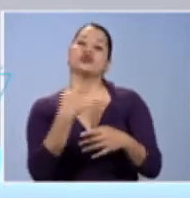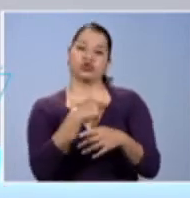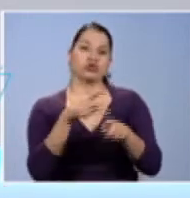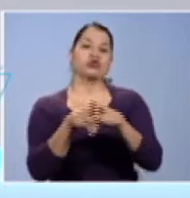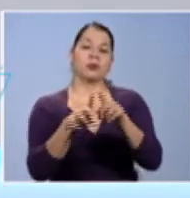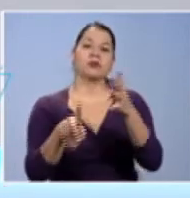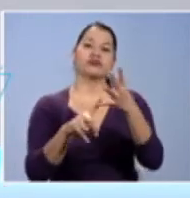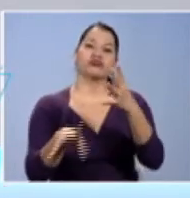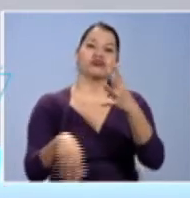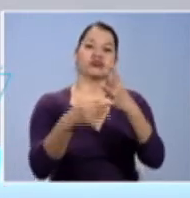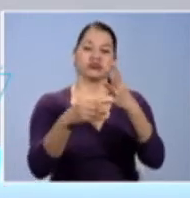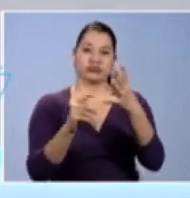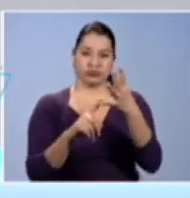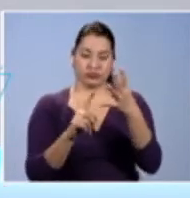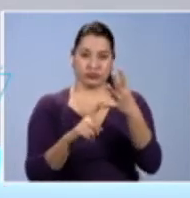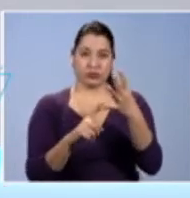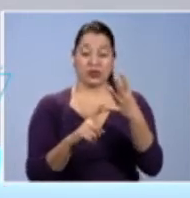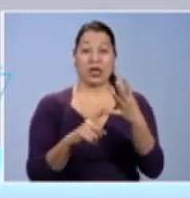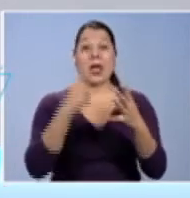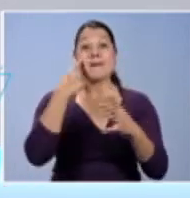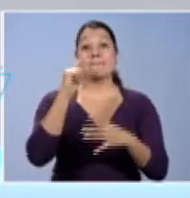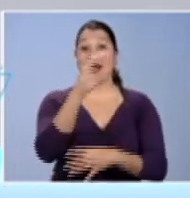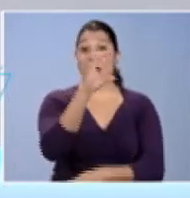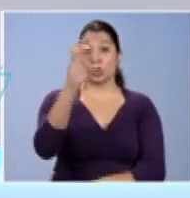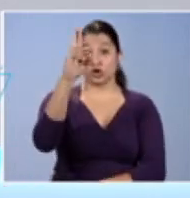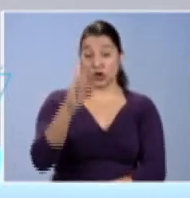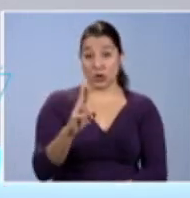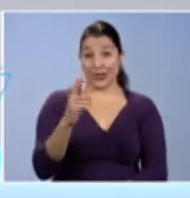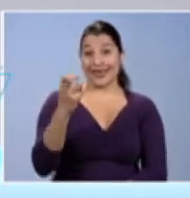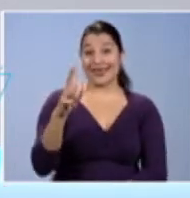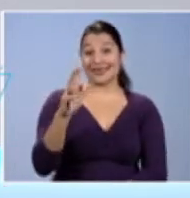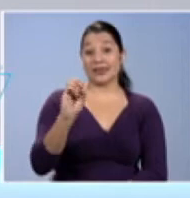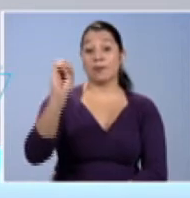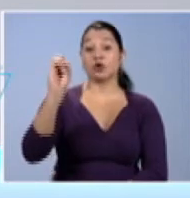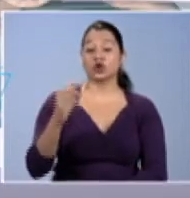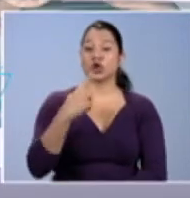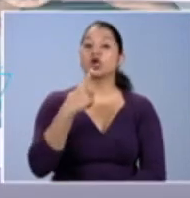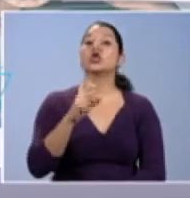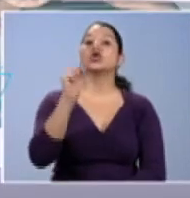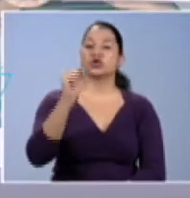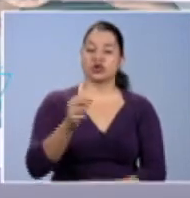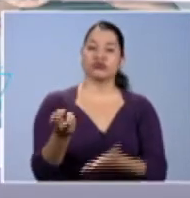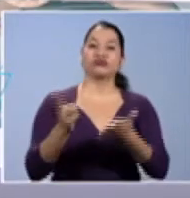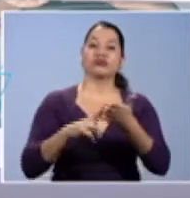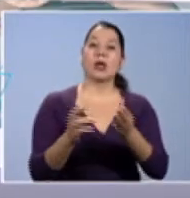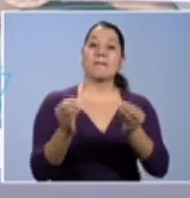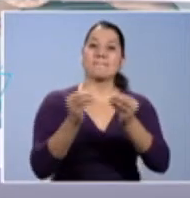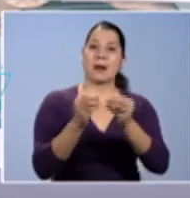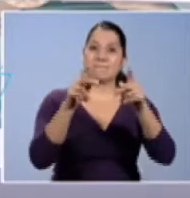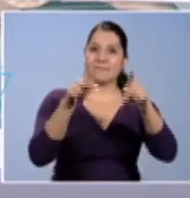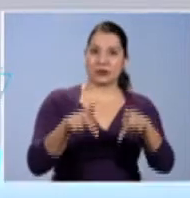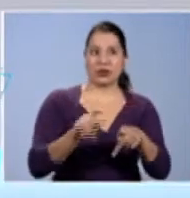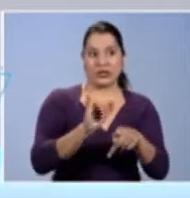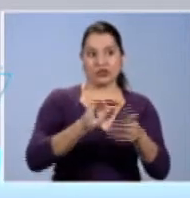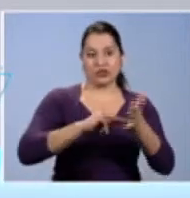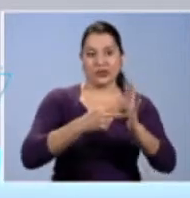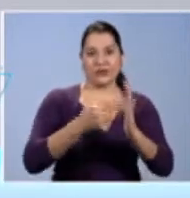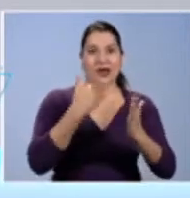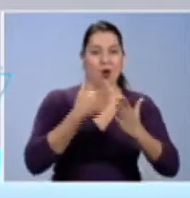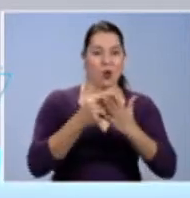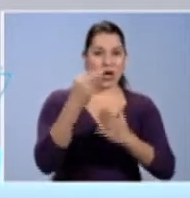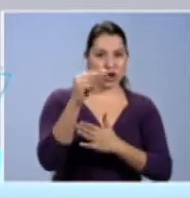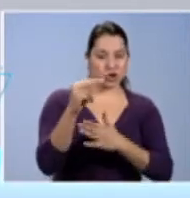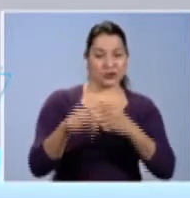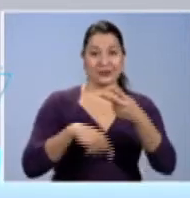nosotros retomamos. Puntualmente para el caso de Costa Rica, el 13% ha dicho que sí va a aumentar la nómina, lo cual es una noticia muy buena.